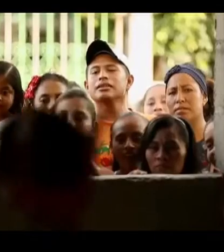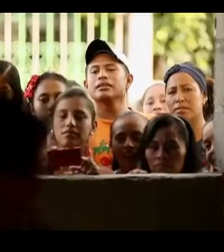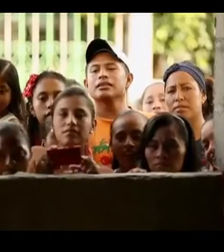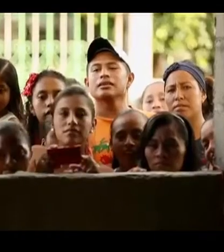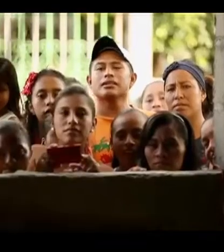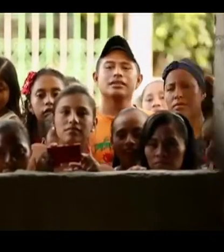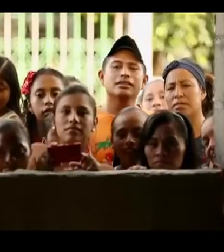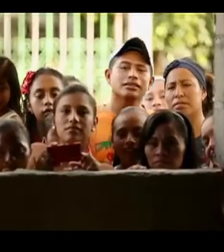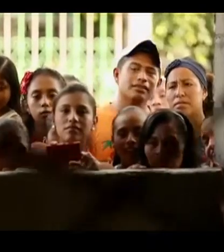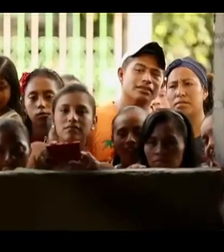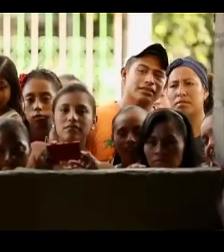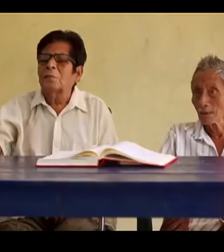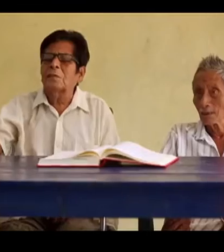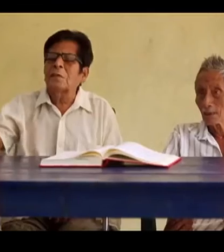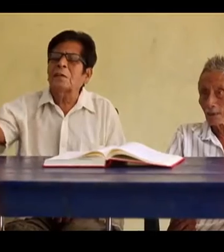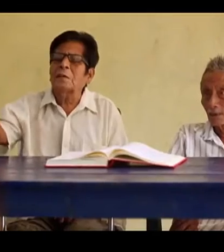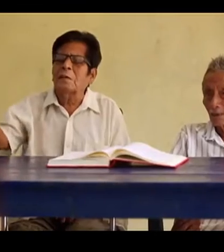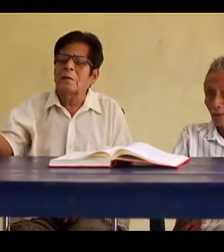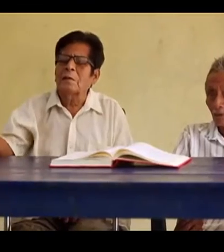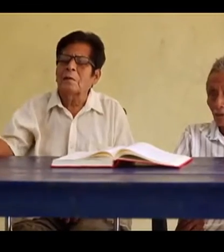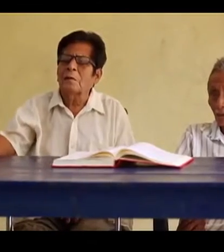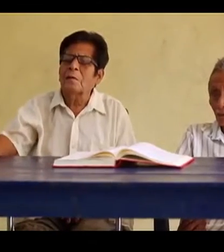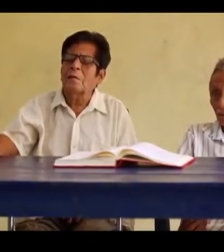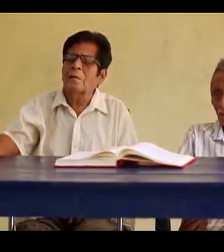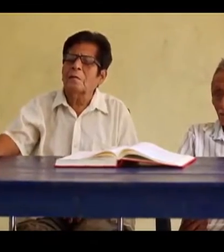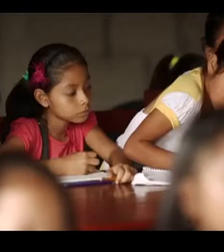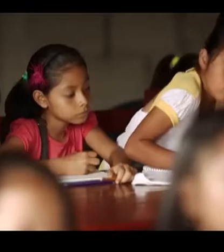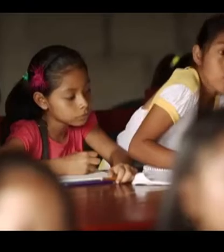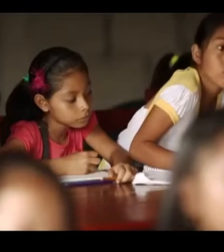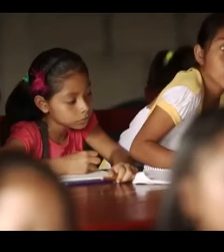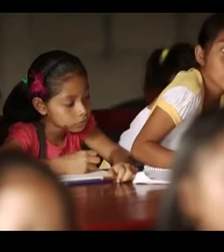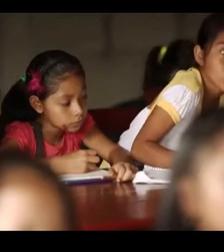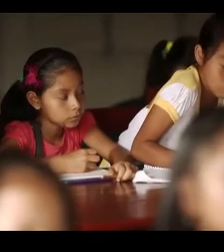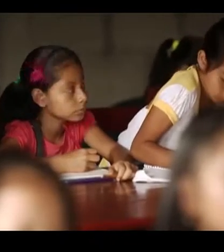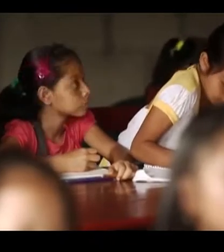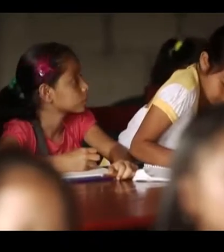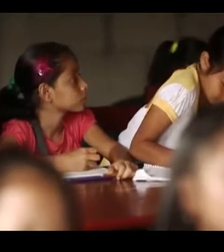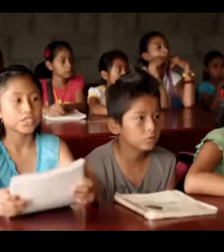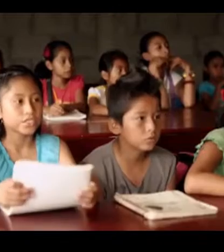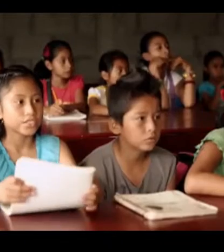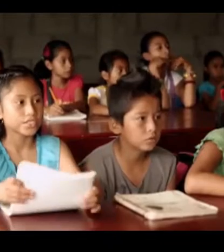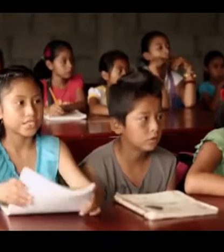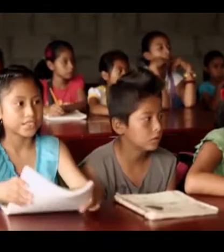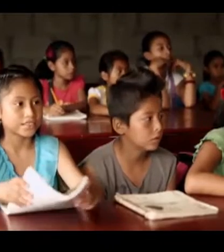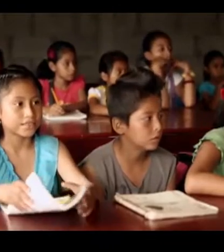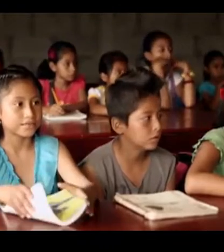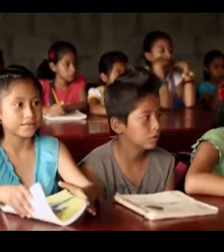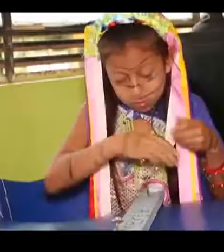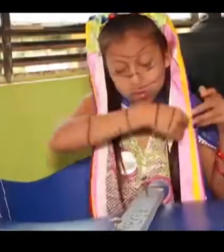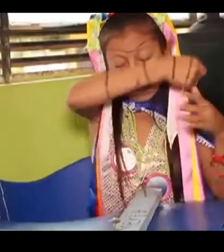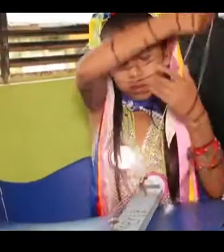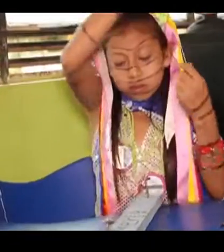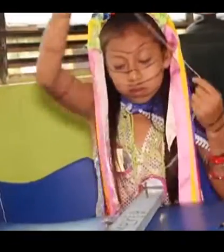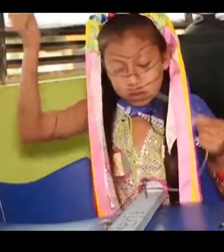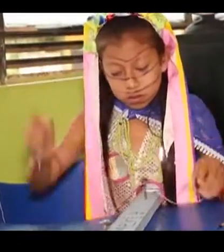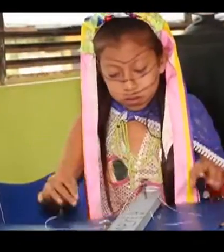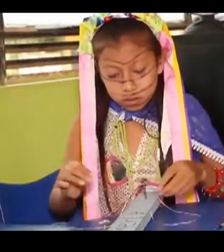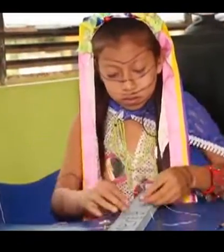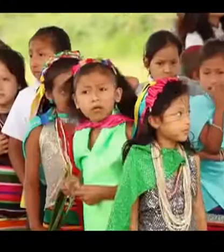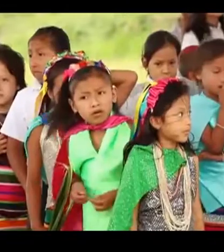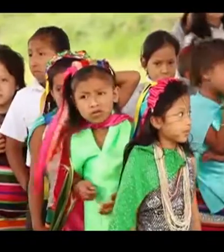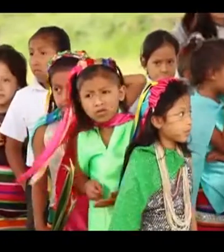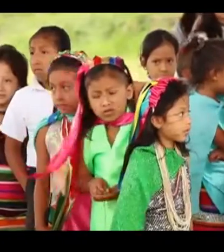Aunque los Objetivos de Desarrollo Sostenible de la Agenda 2030 no existe un punto específico sobre las comunidades indígenas,